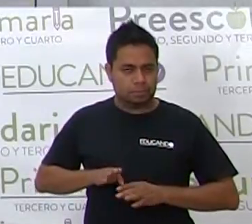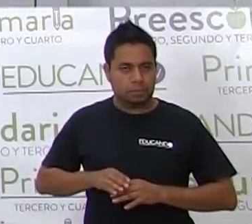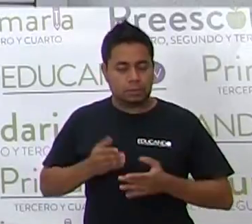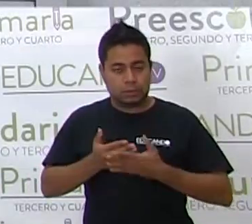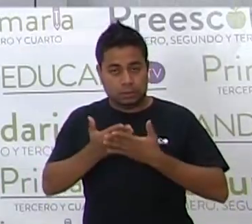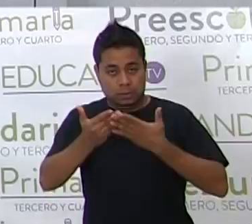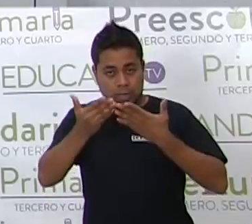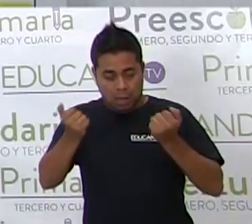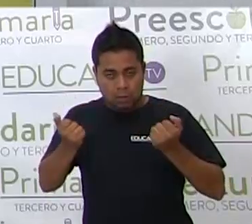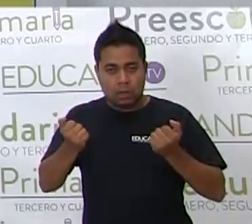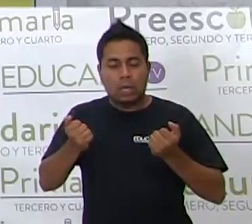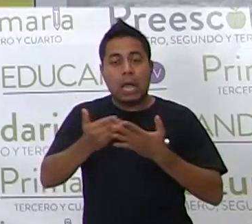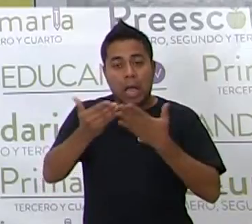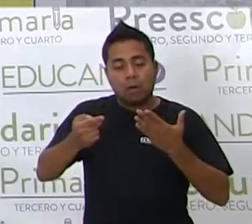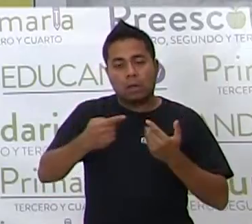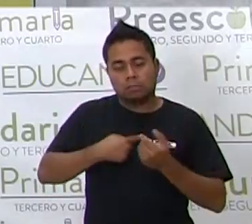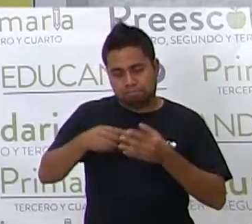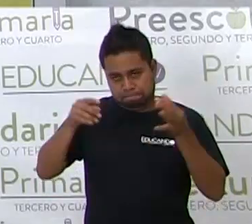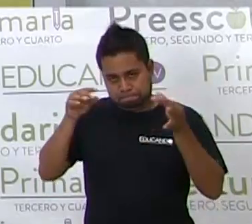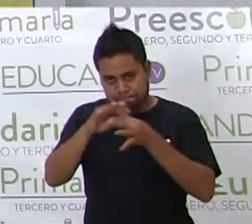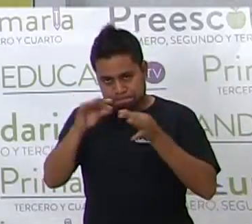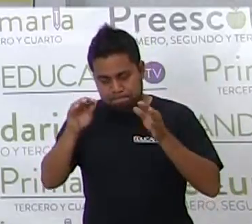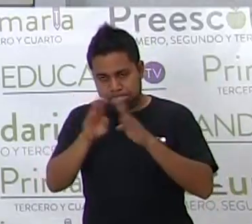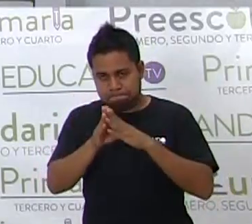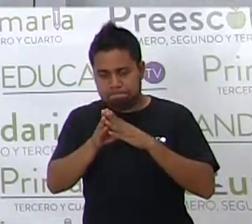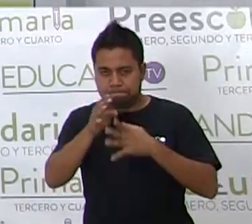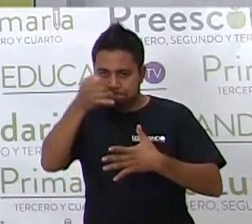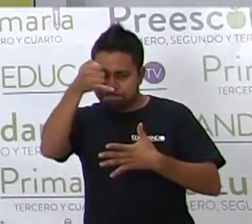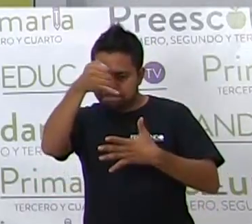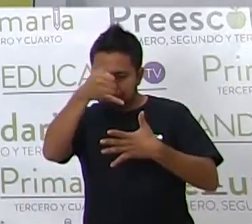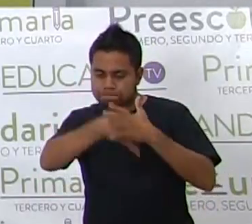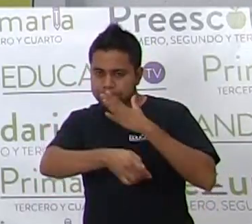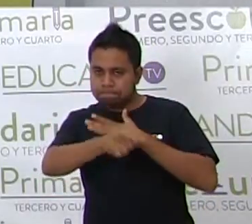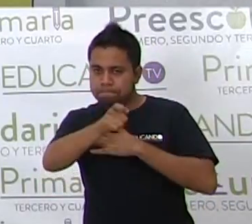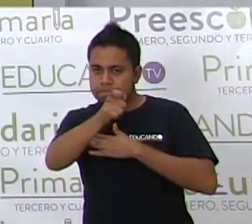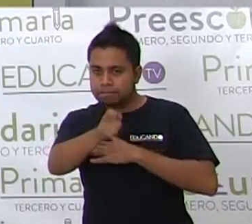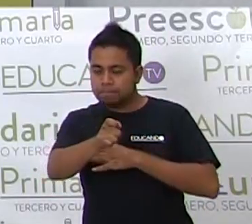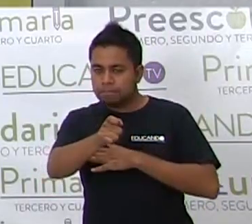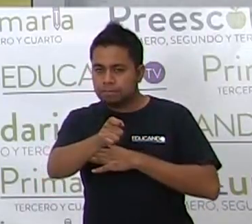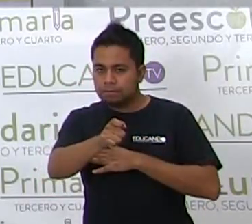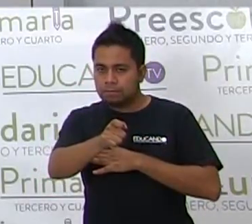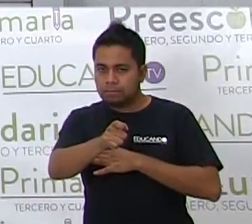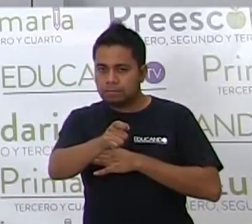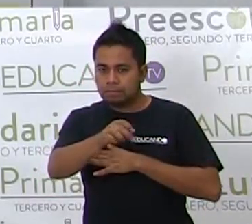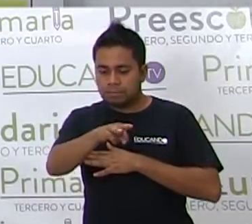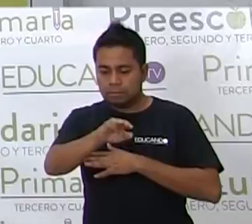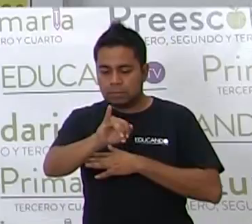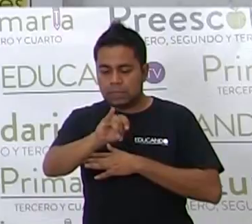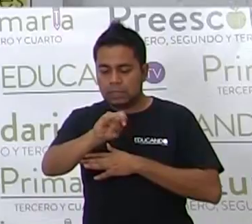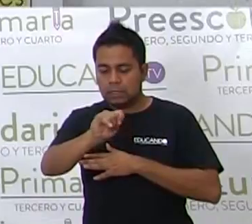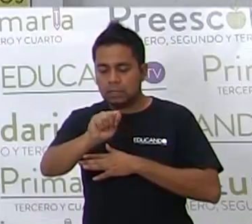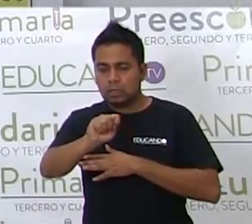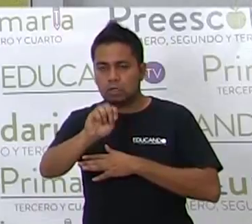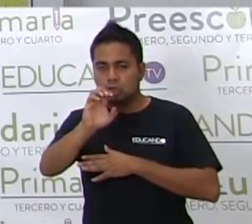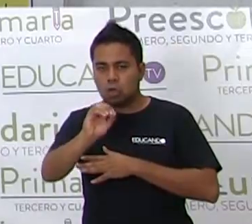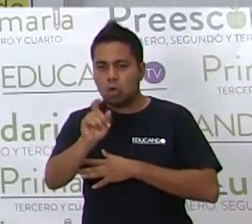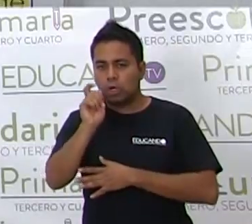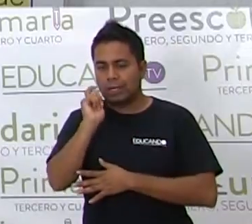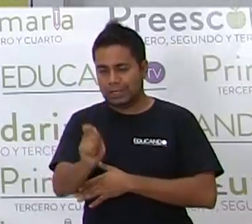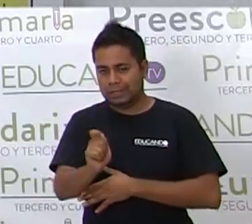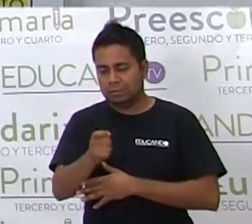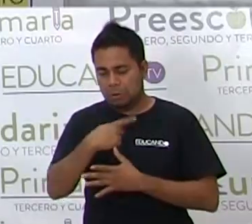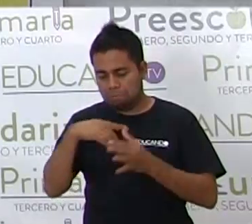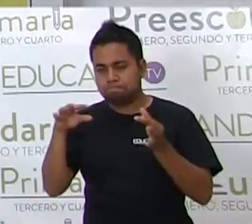más importante y profunda lo que es el mito. Muy